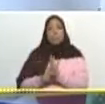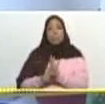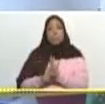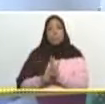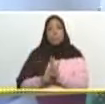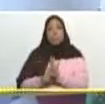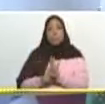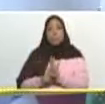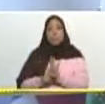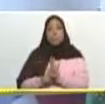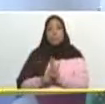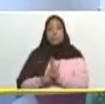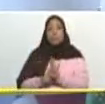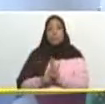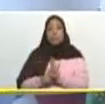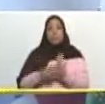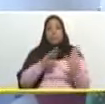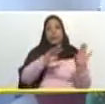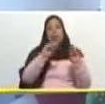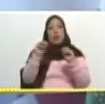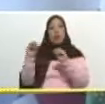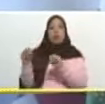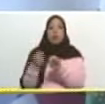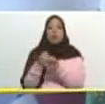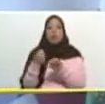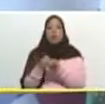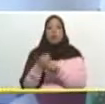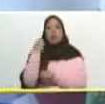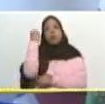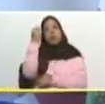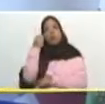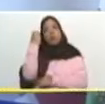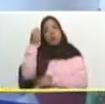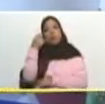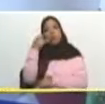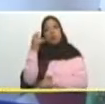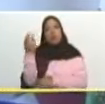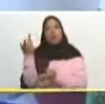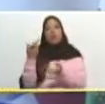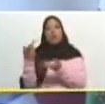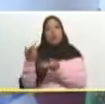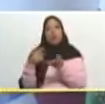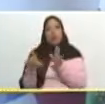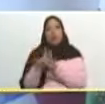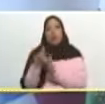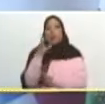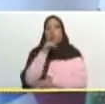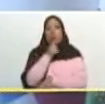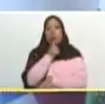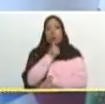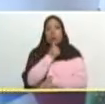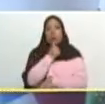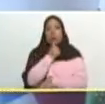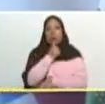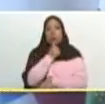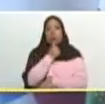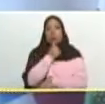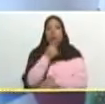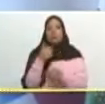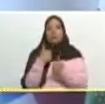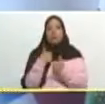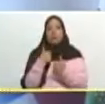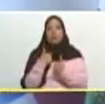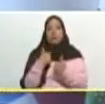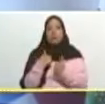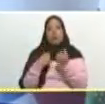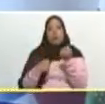de llamadas de flexibilización de las sanciones ilegales. Hoy hemos recibido